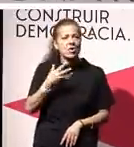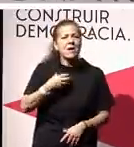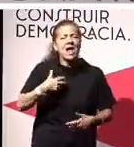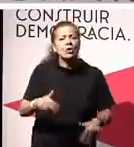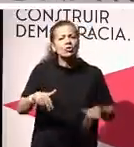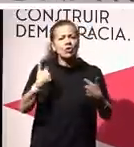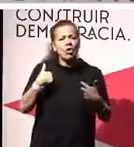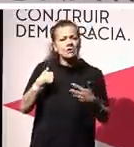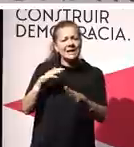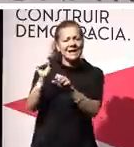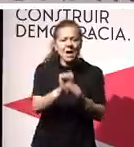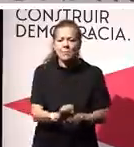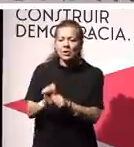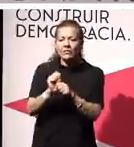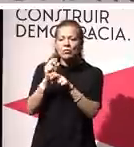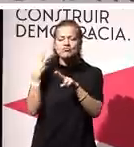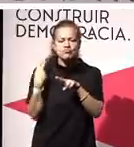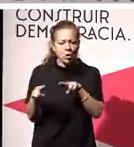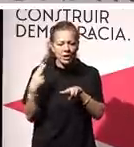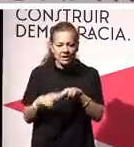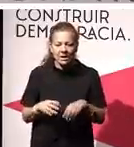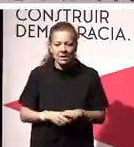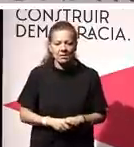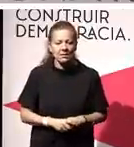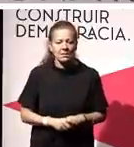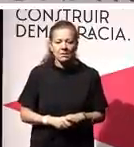que es que dejemos de hacer política.